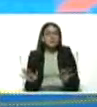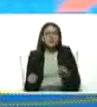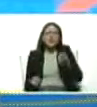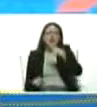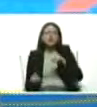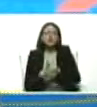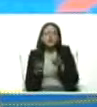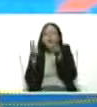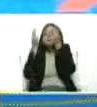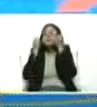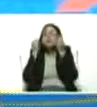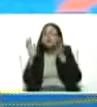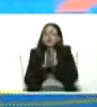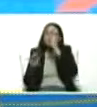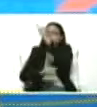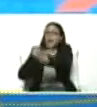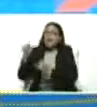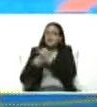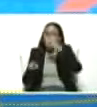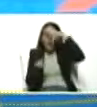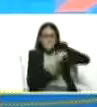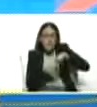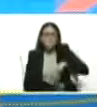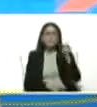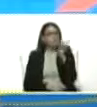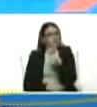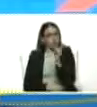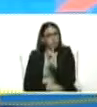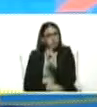someternos al Fondo Monetario Internacional ni al Banco Mundial.